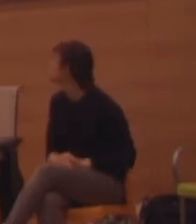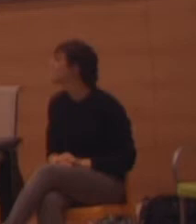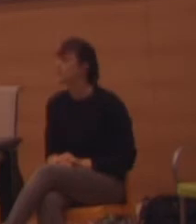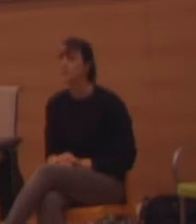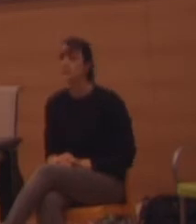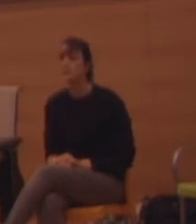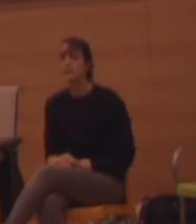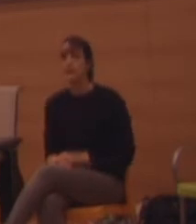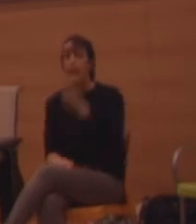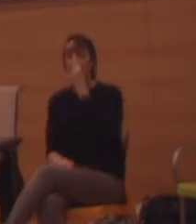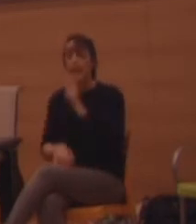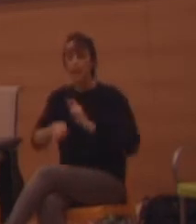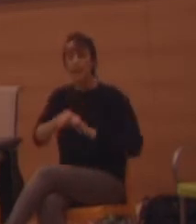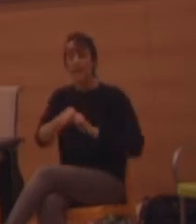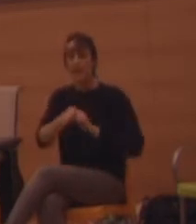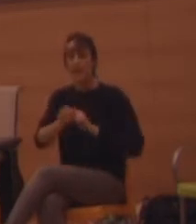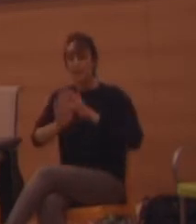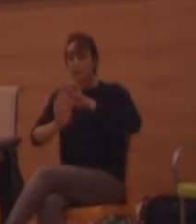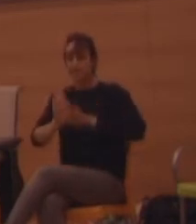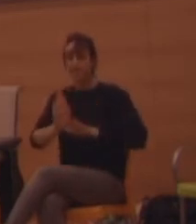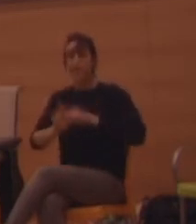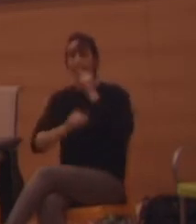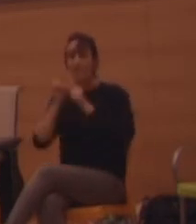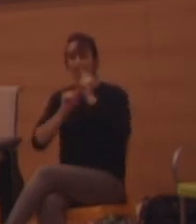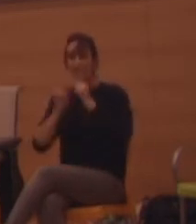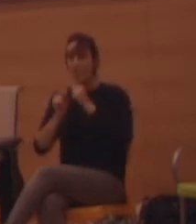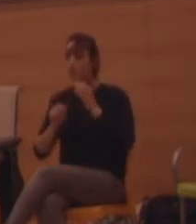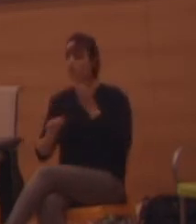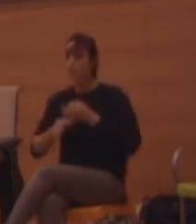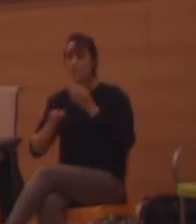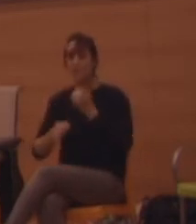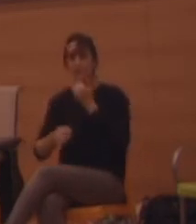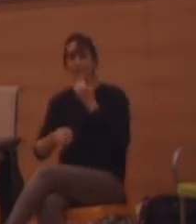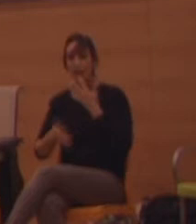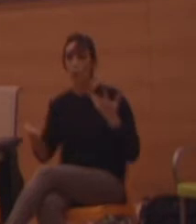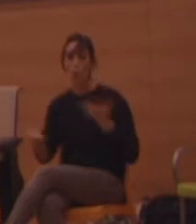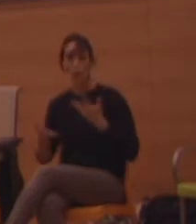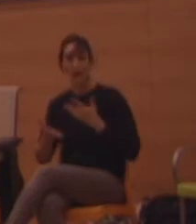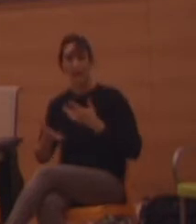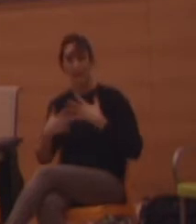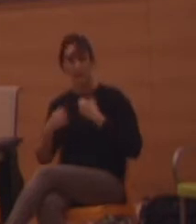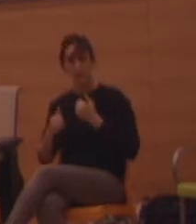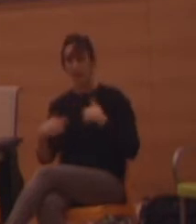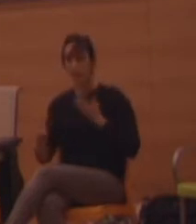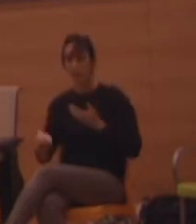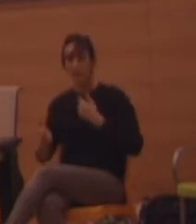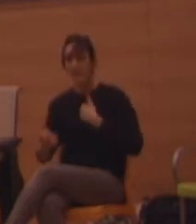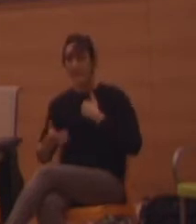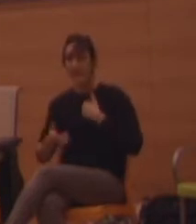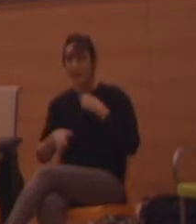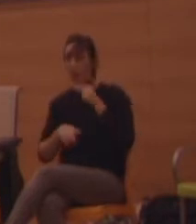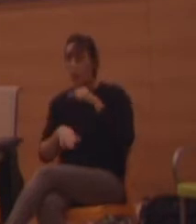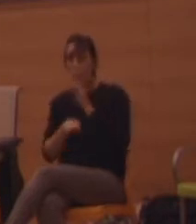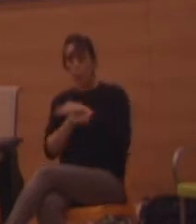La infección en el pie diabético siempre es una emergencia sanitaria, siempre que tengamos un acceso a una infección, lo que se debe hacer es abordarlo